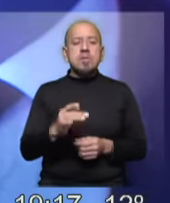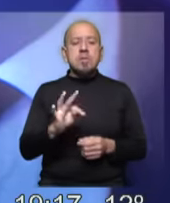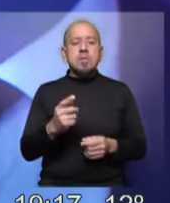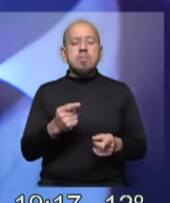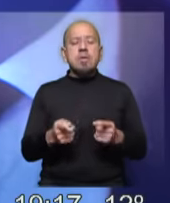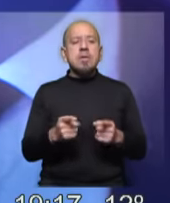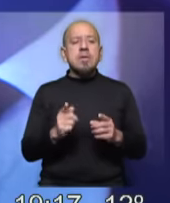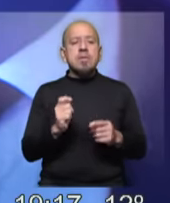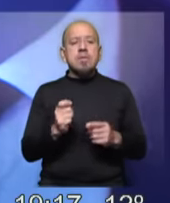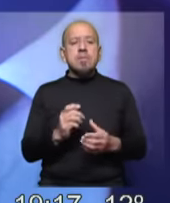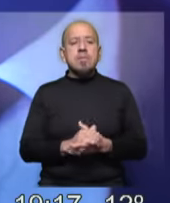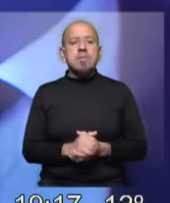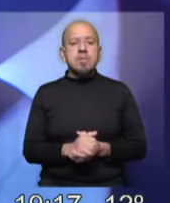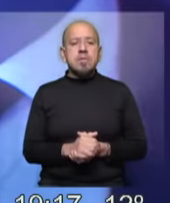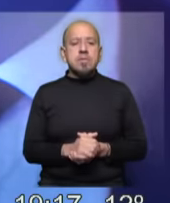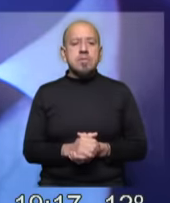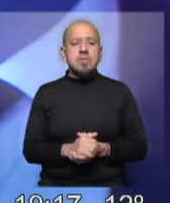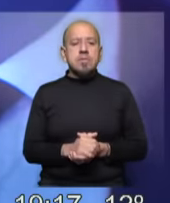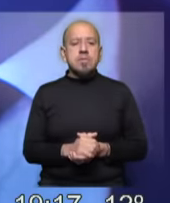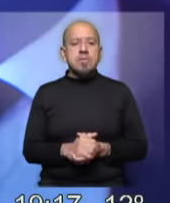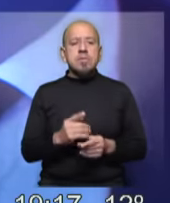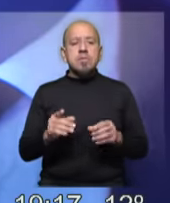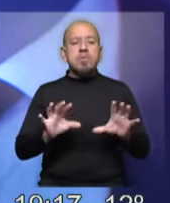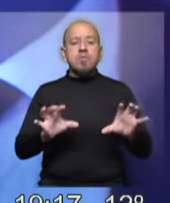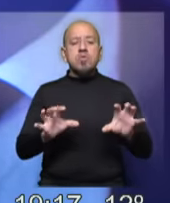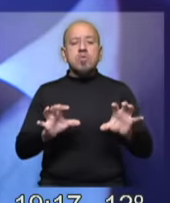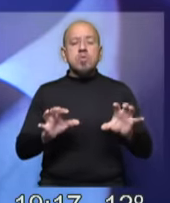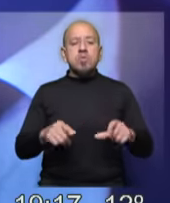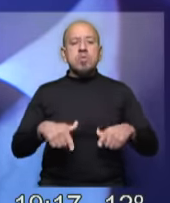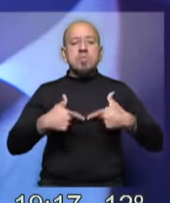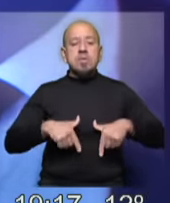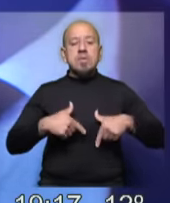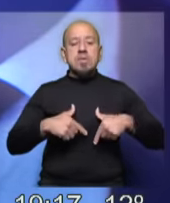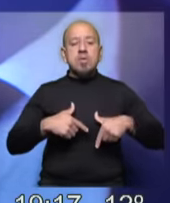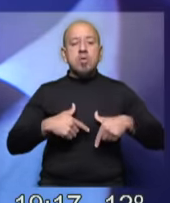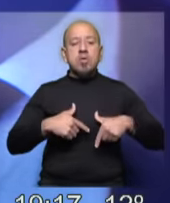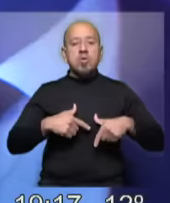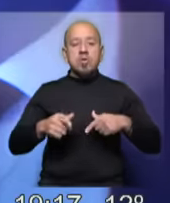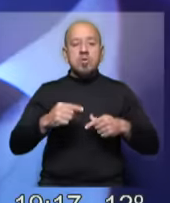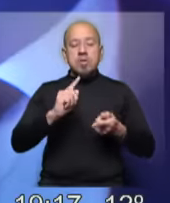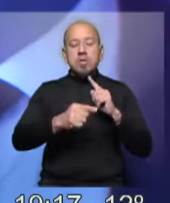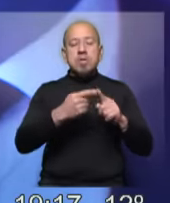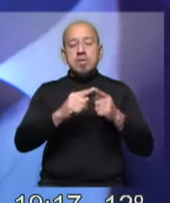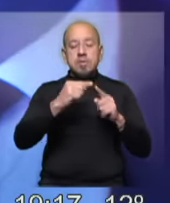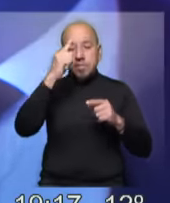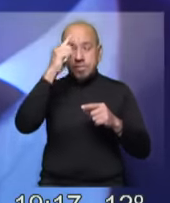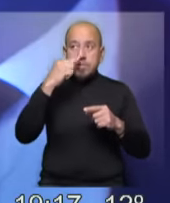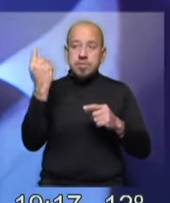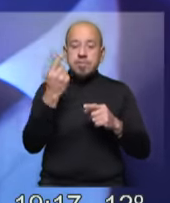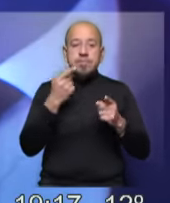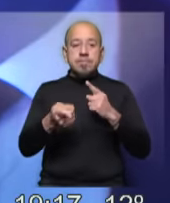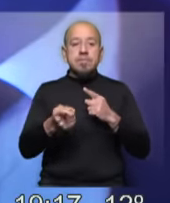en la conversación con H? Carlos Mata es un funcionario del Ministerio de Relaciones Exteriores que estaba en ese momento encargado de la división